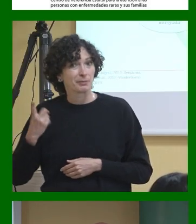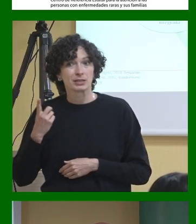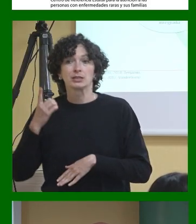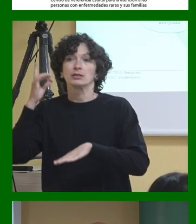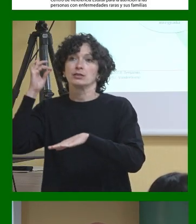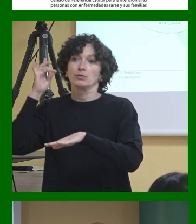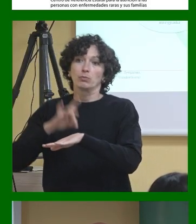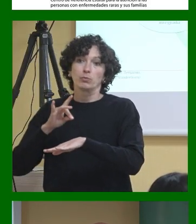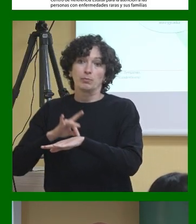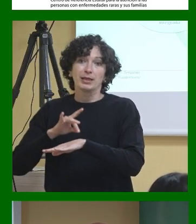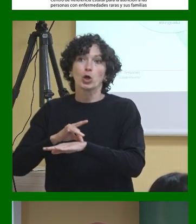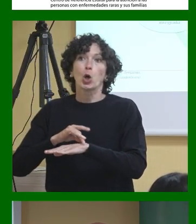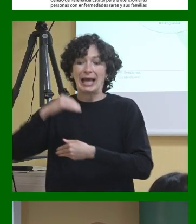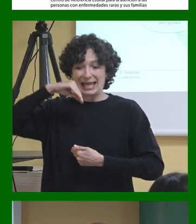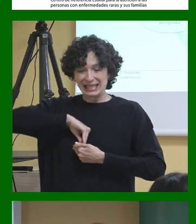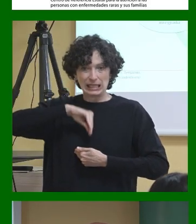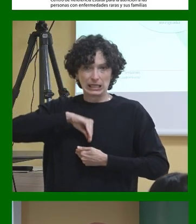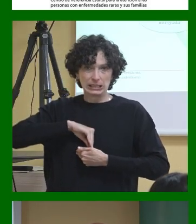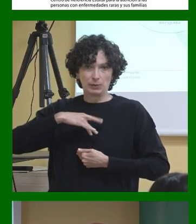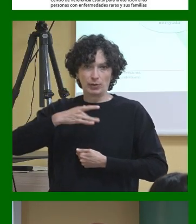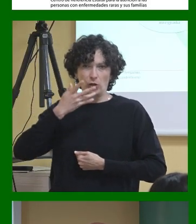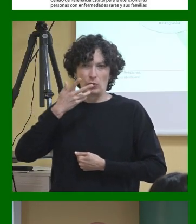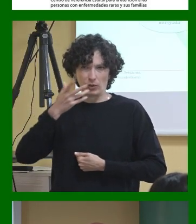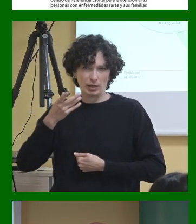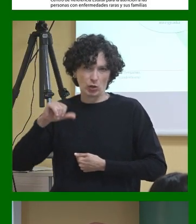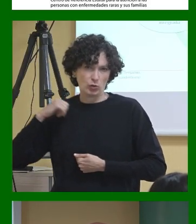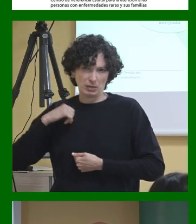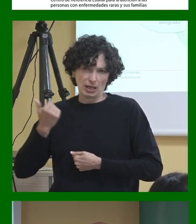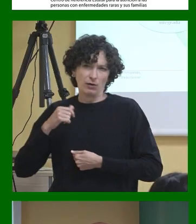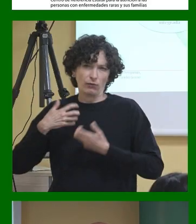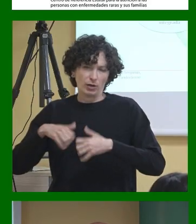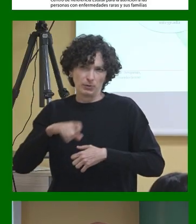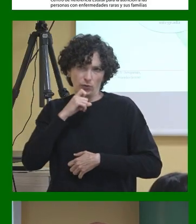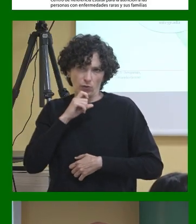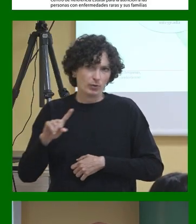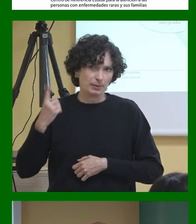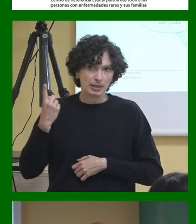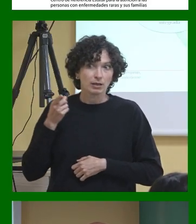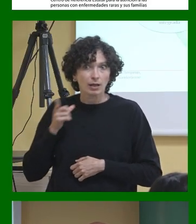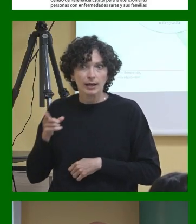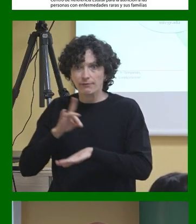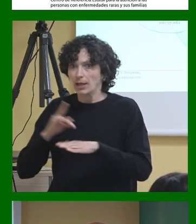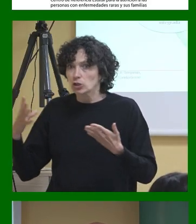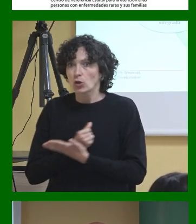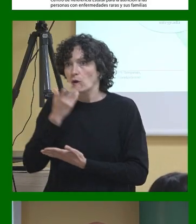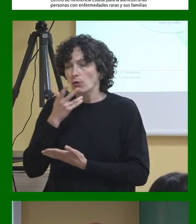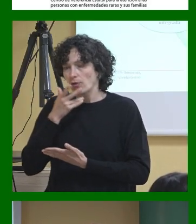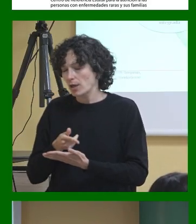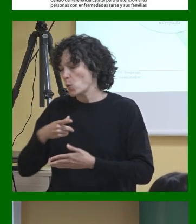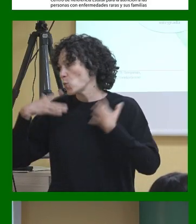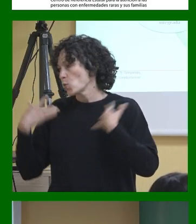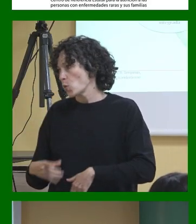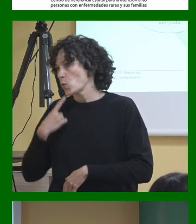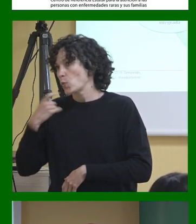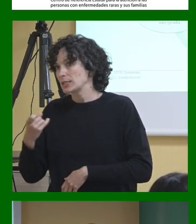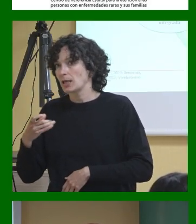visión global, la miscelánea, ¿no?, de un hospital, le cuesta mucho tener un conocimiento exhaustivo de todas las enfermedades,